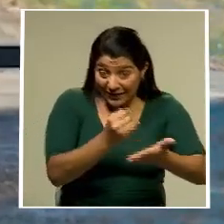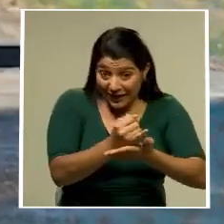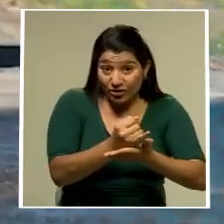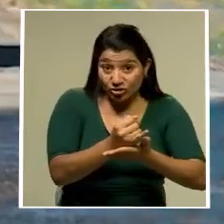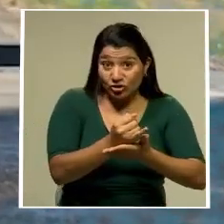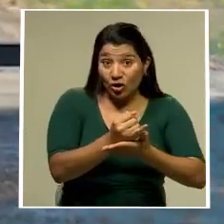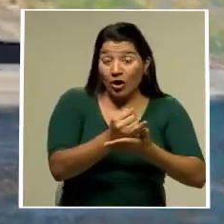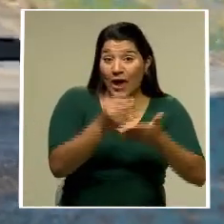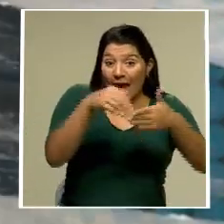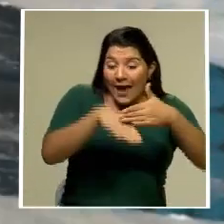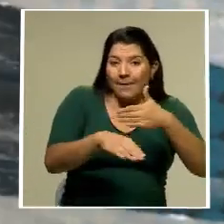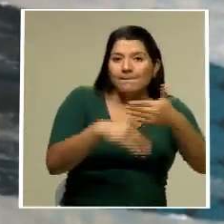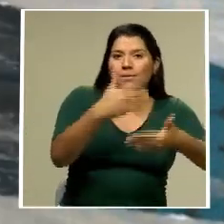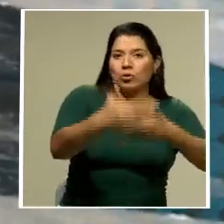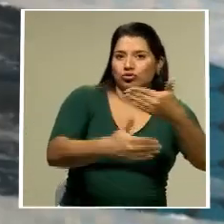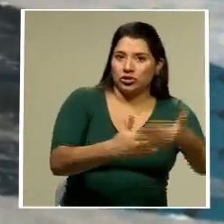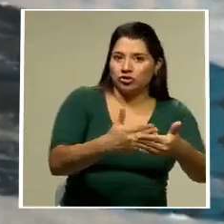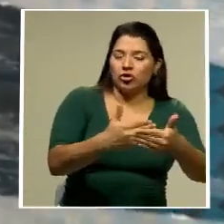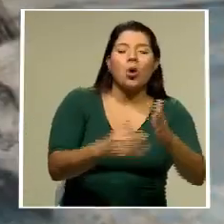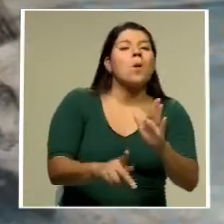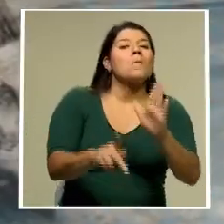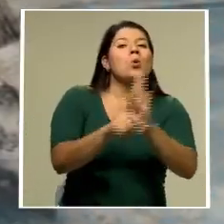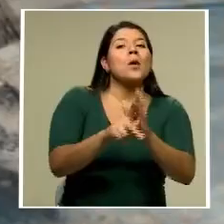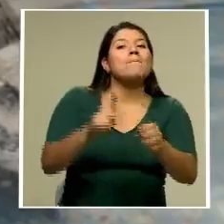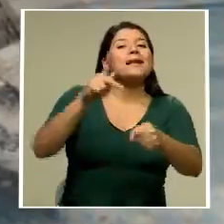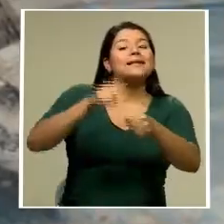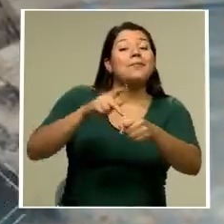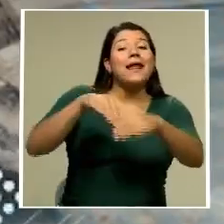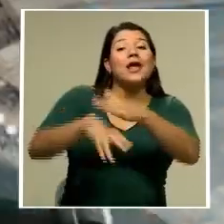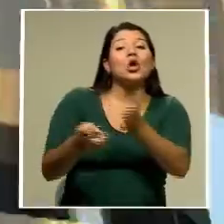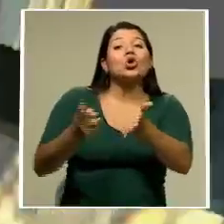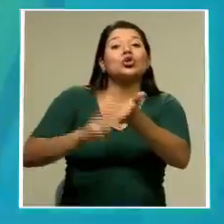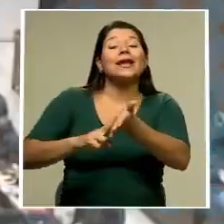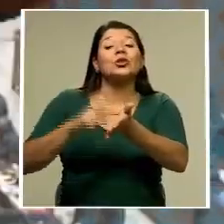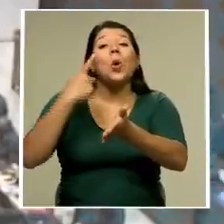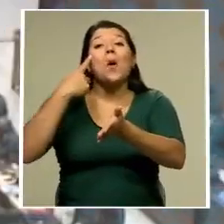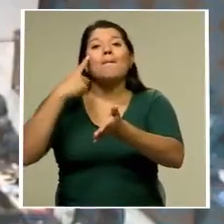abiertas participar en concursos para contrato de obra pública.